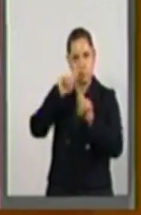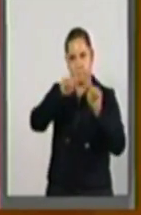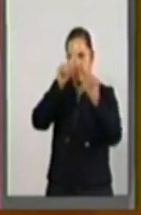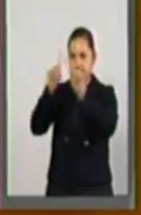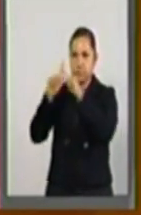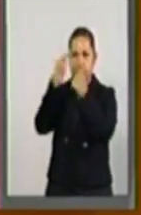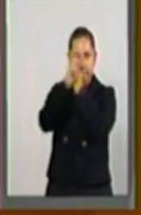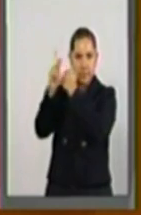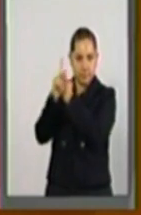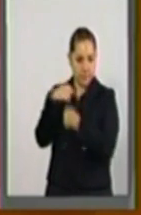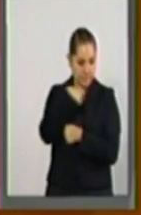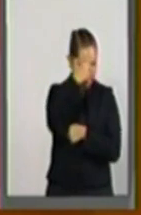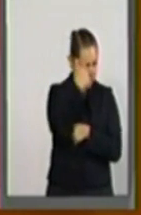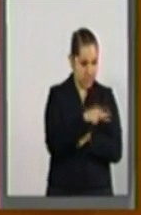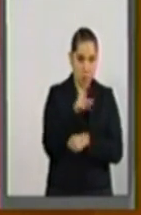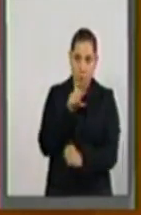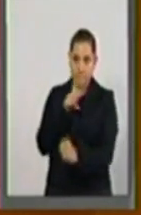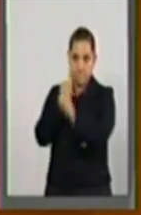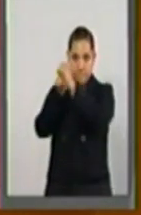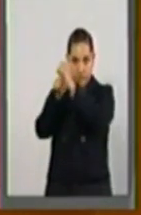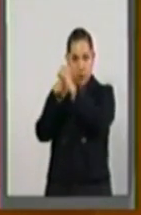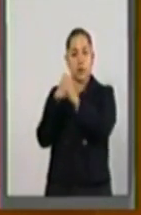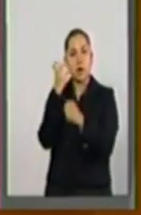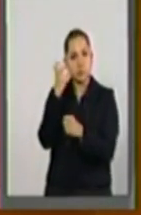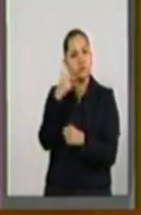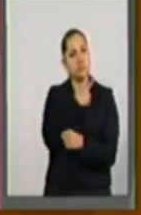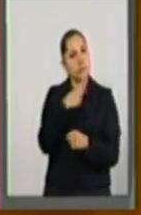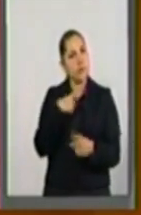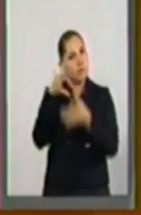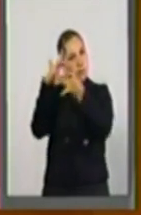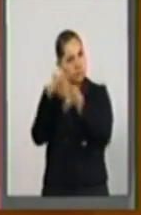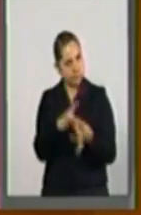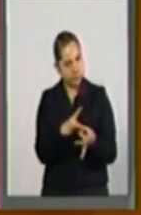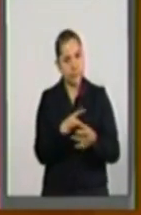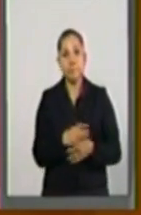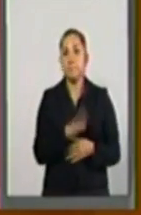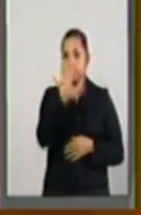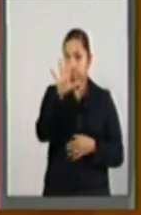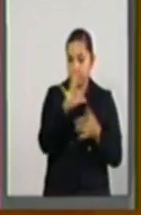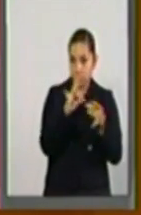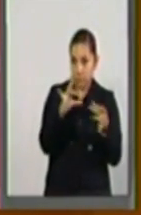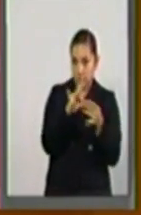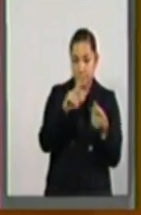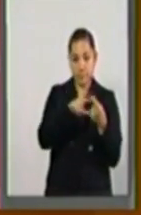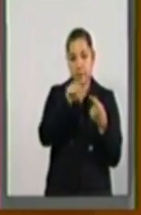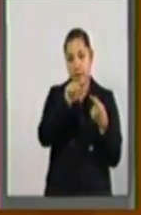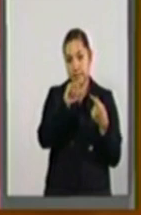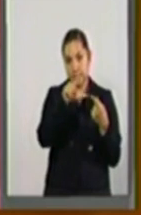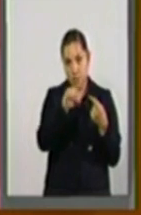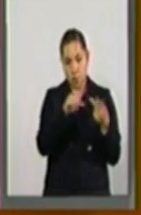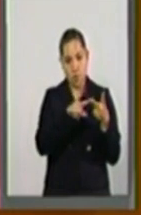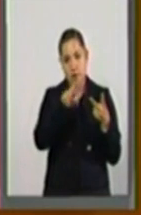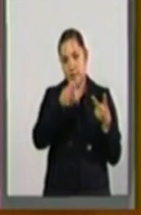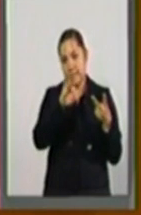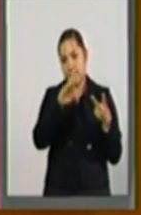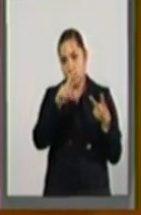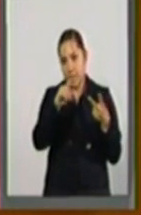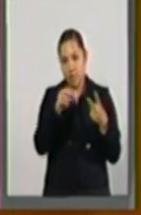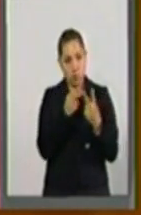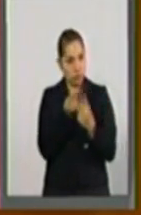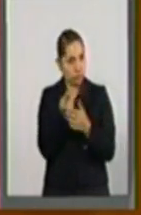país. Permítanme refrendarlo. En ambas figuras están presentes dos especies de derechos